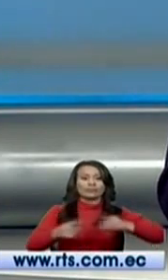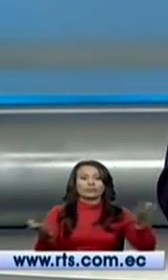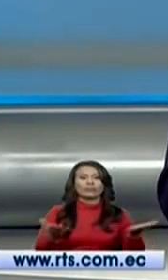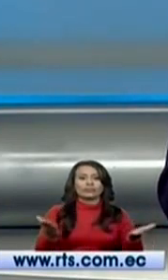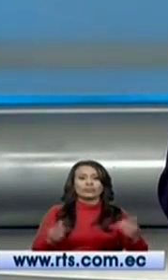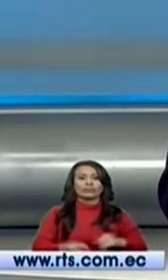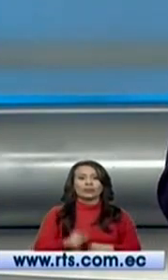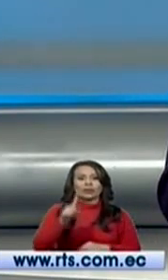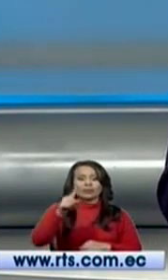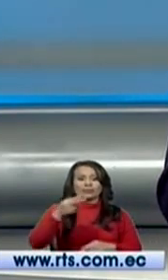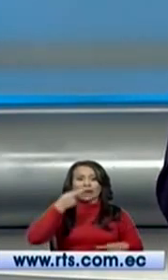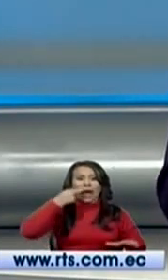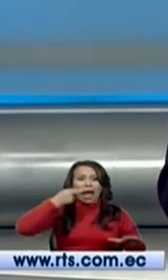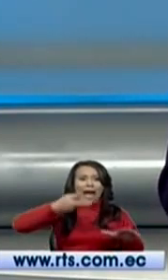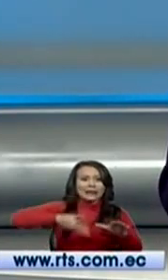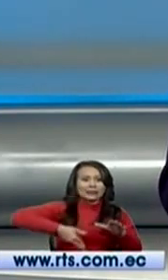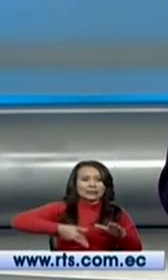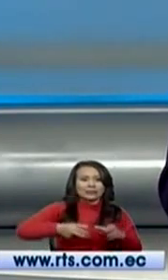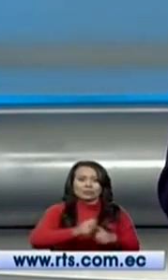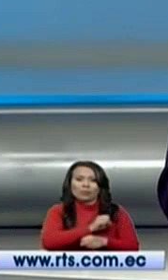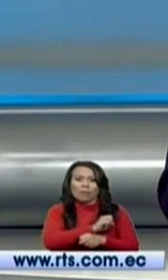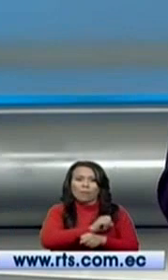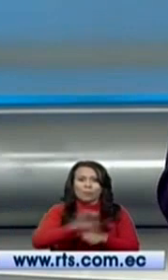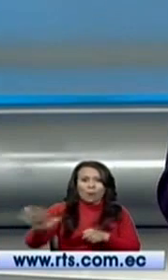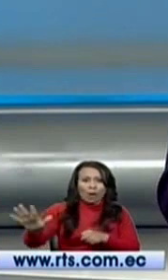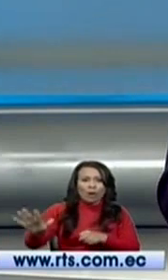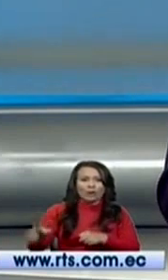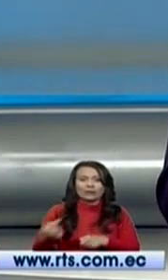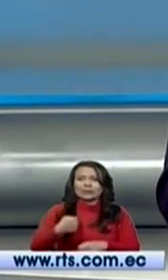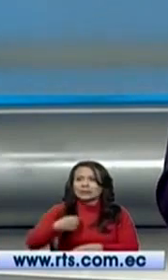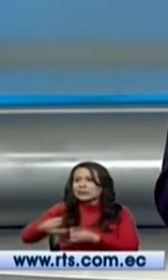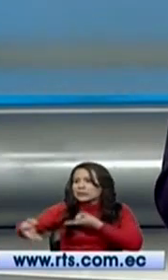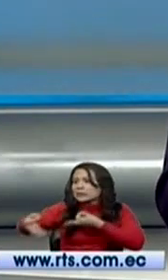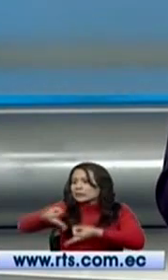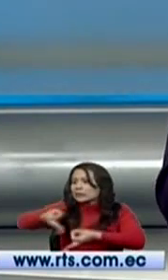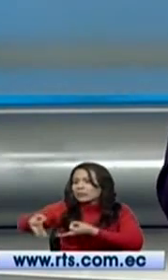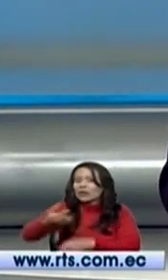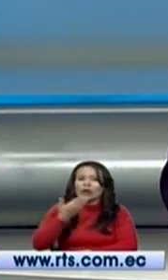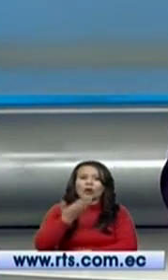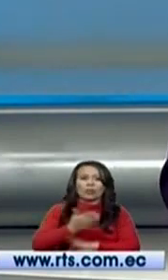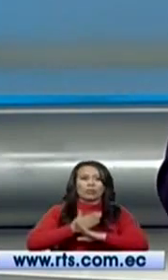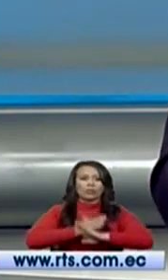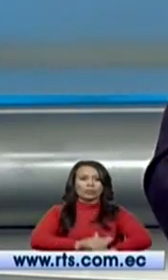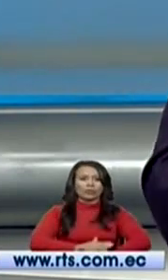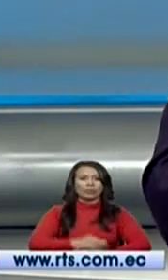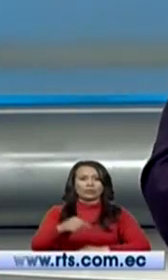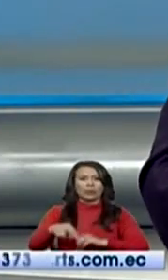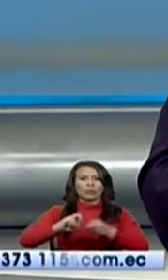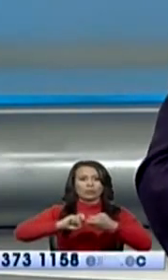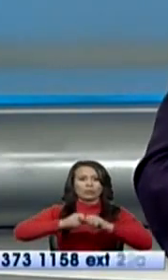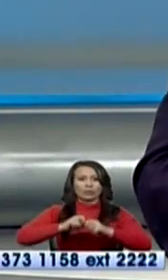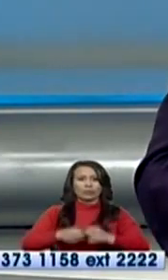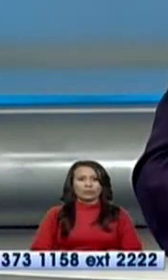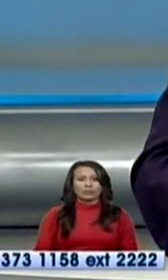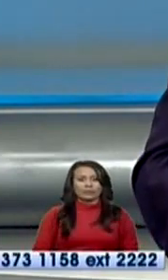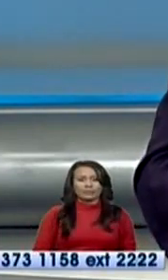por una fuga de gas. Un experto en la materia nos explica cómo evitar este tipo de problemas.